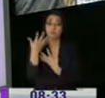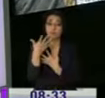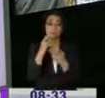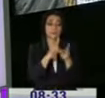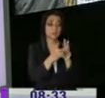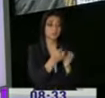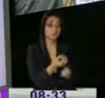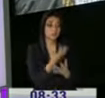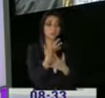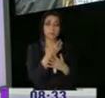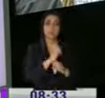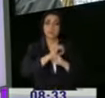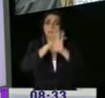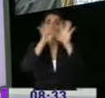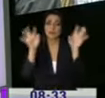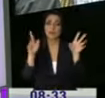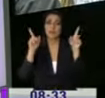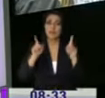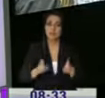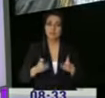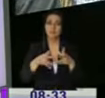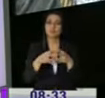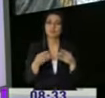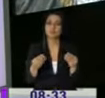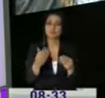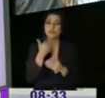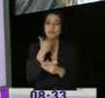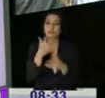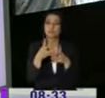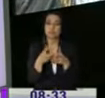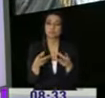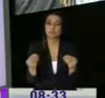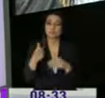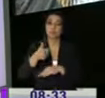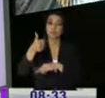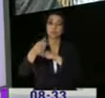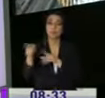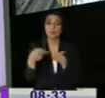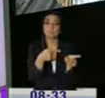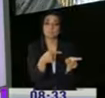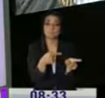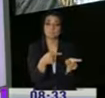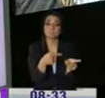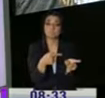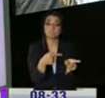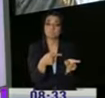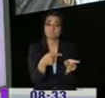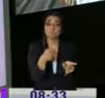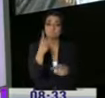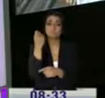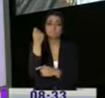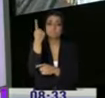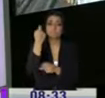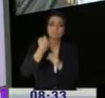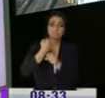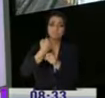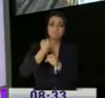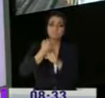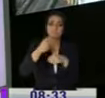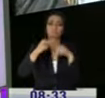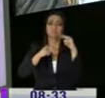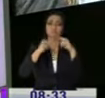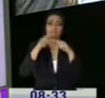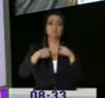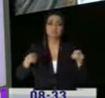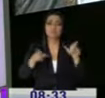vecinos, clarísimo. Lo que hay que tratar de encontrar es una solución. Autoridades, ¿se entiende? Se está trabajando, pero no se puede